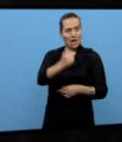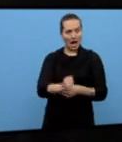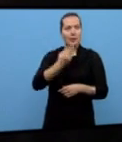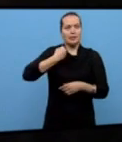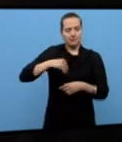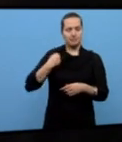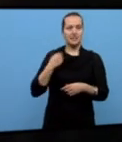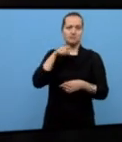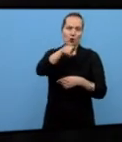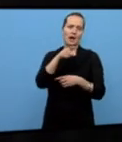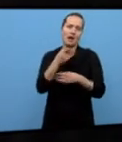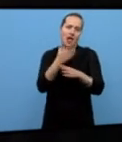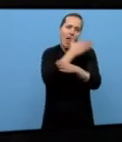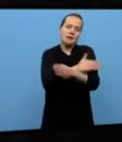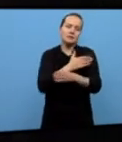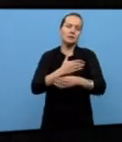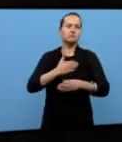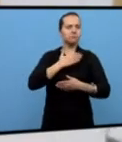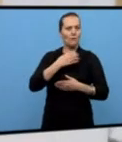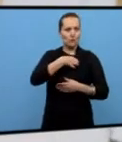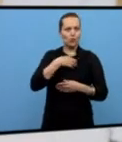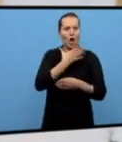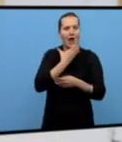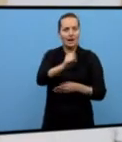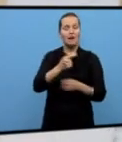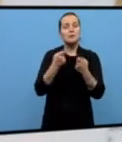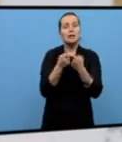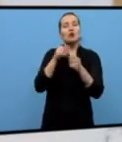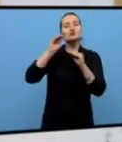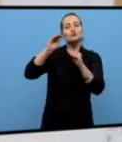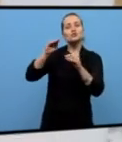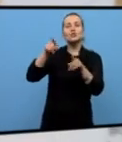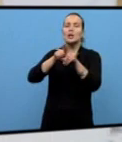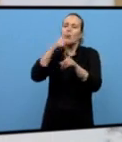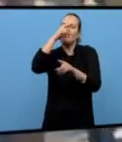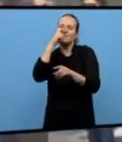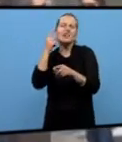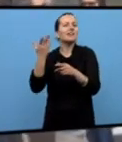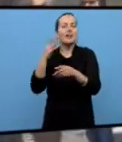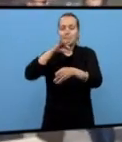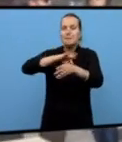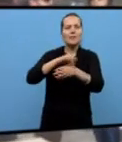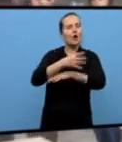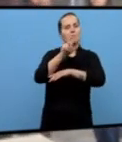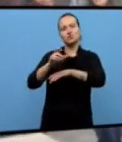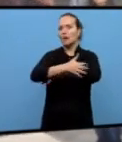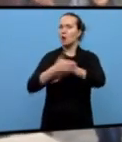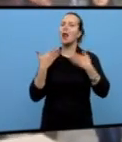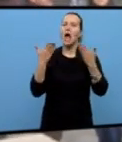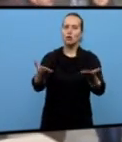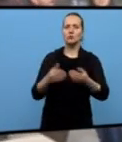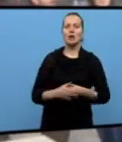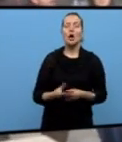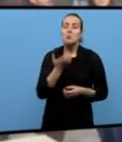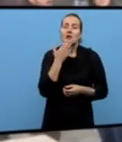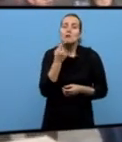xeral Primo de Rivera. Pero a súa faceta máis recordada na vila foi a de médico dos pobres. Oye, pois hai que operarme aquí,